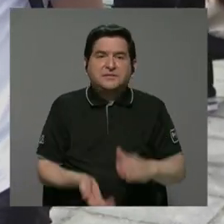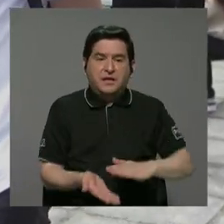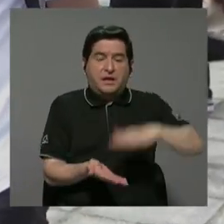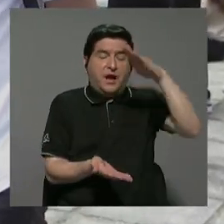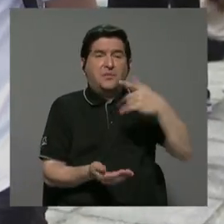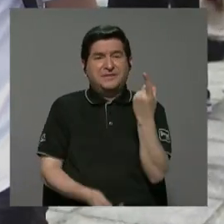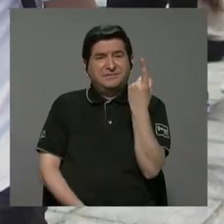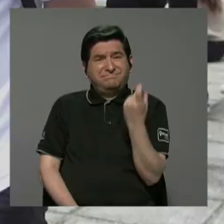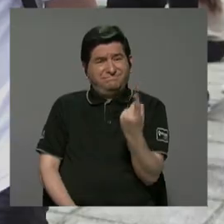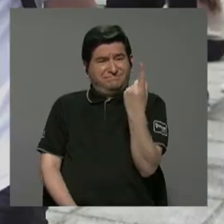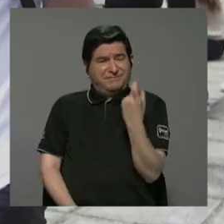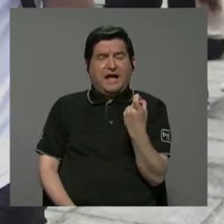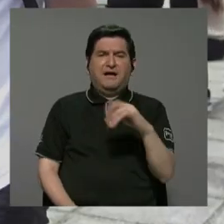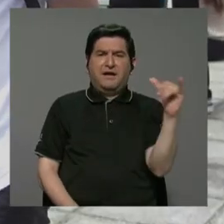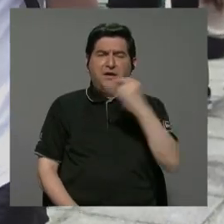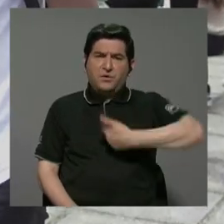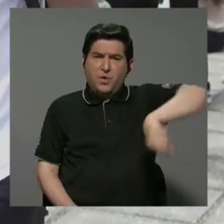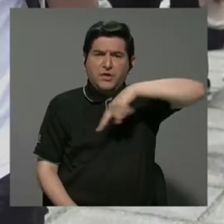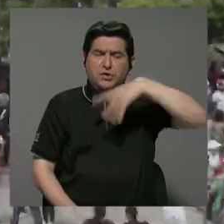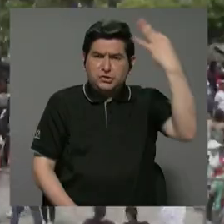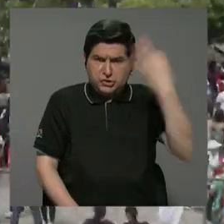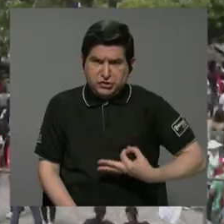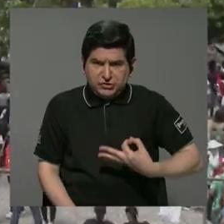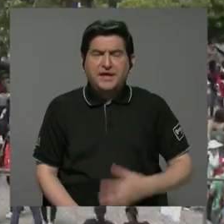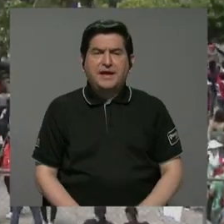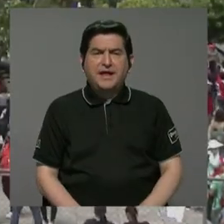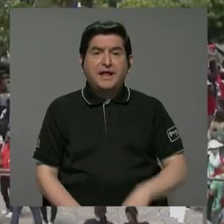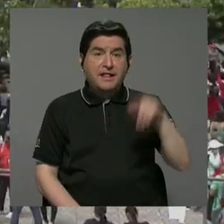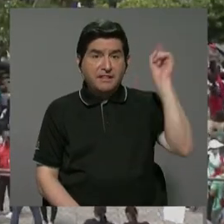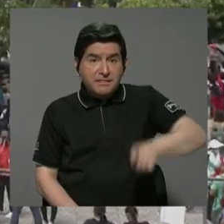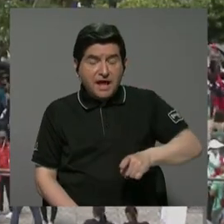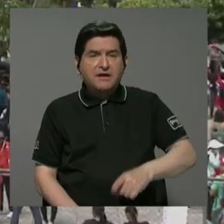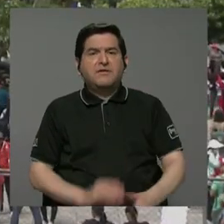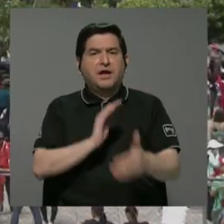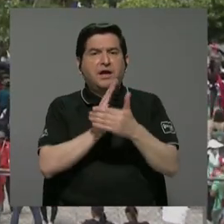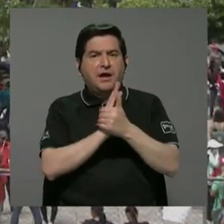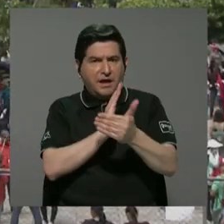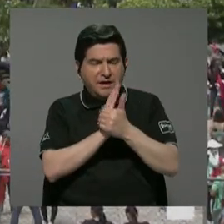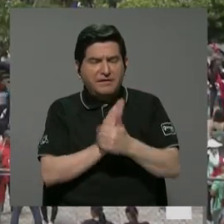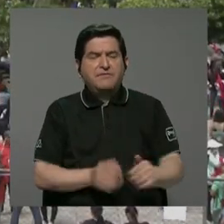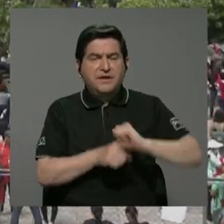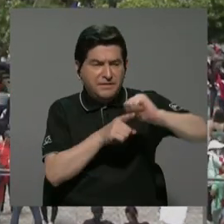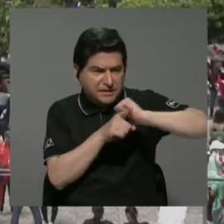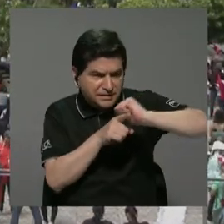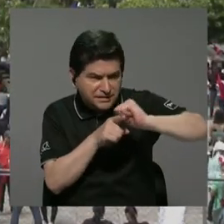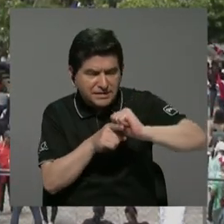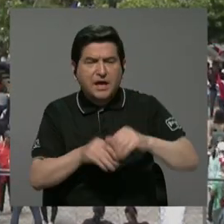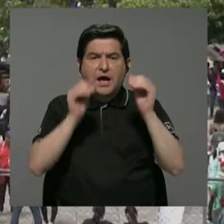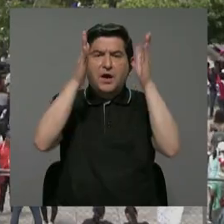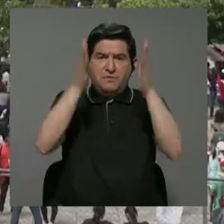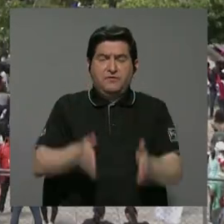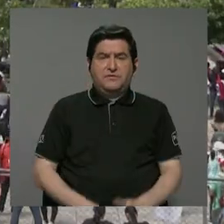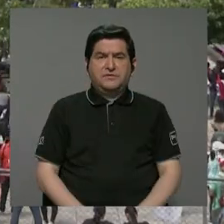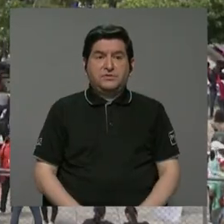esas deficiencias. Y también nosotros creemos que se le tiene que dar esa capacitación a los docentes porque se les